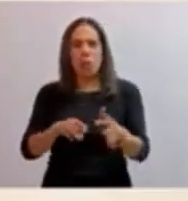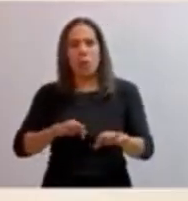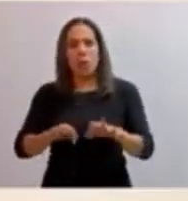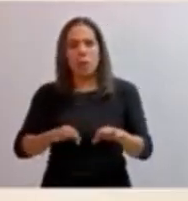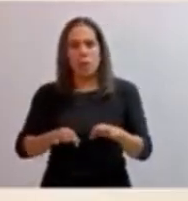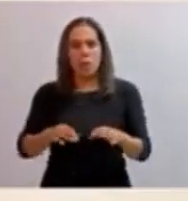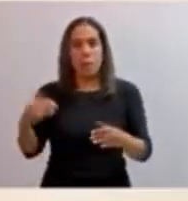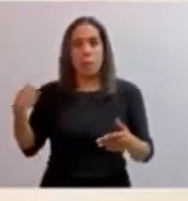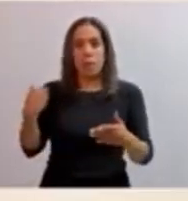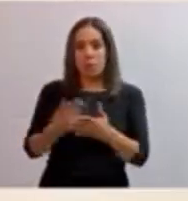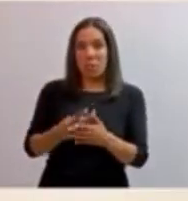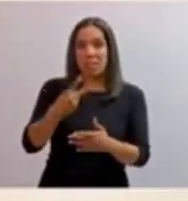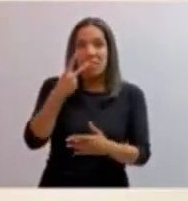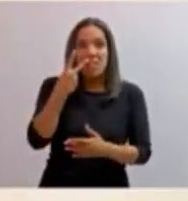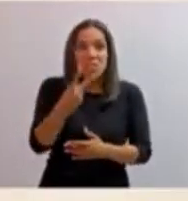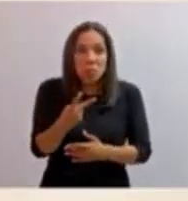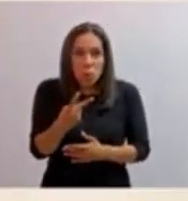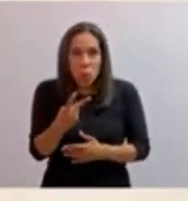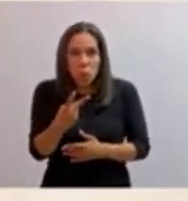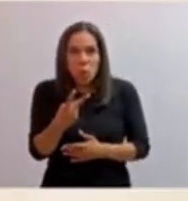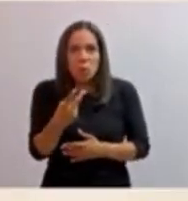tenía 2 años sin supervisora.